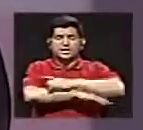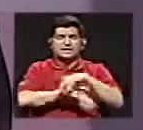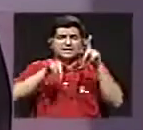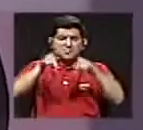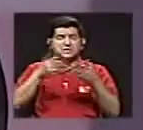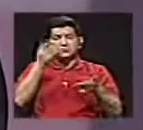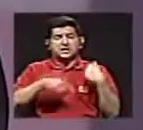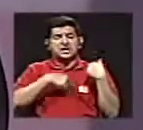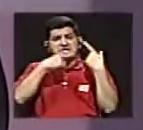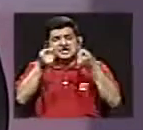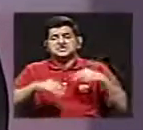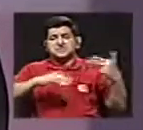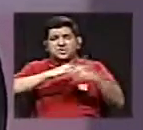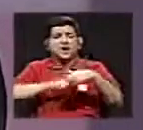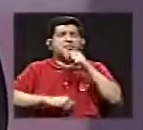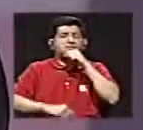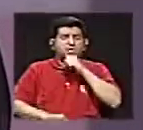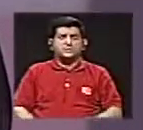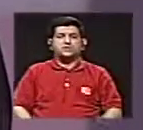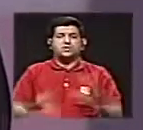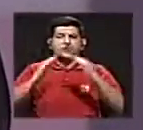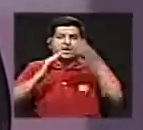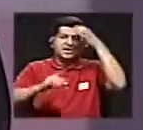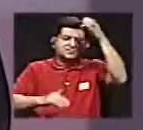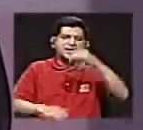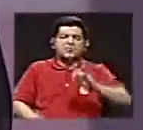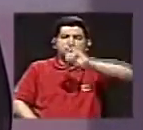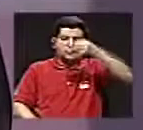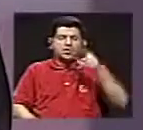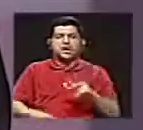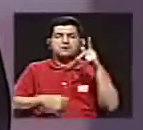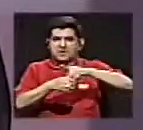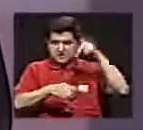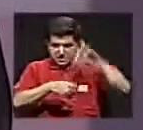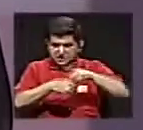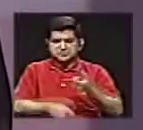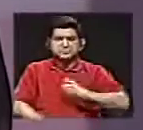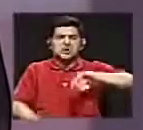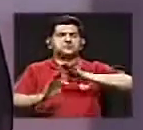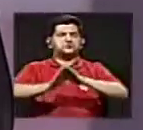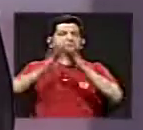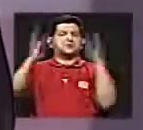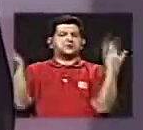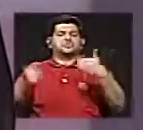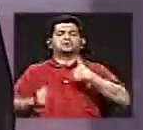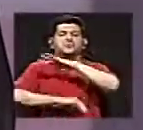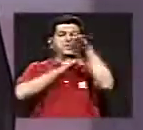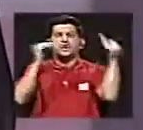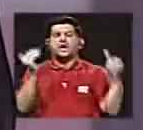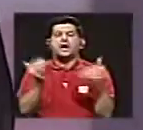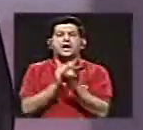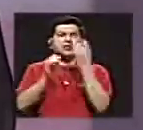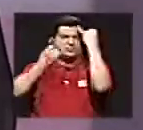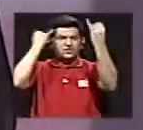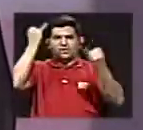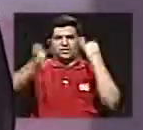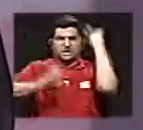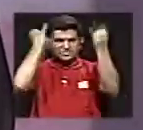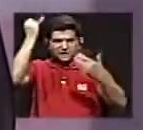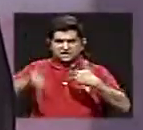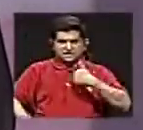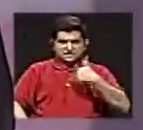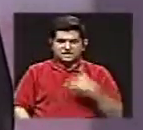un paseíto a Puerto Viejo, que vaya a la Casa de la Cultura un jueves y que se involucre, y estamos abiertos a todas las ideas que